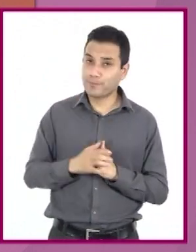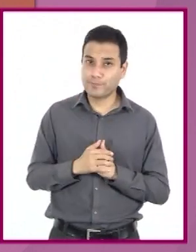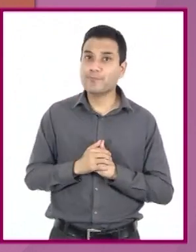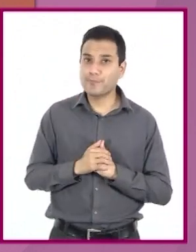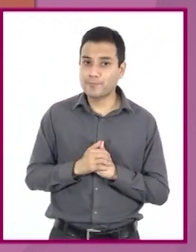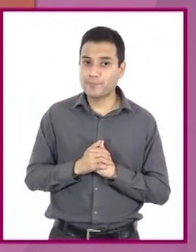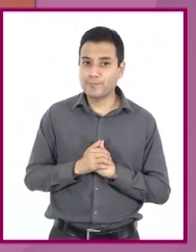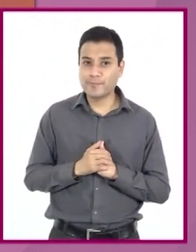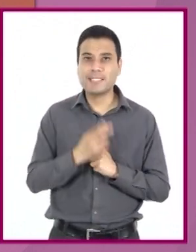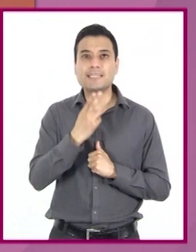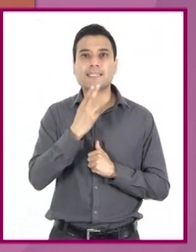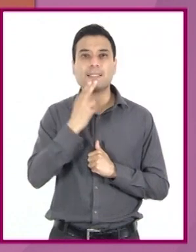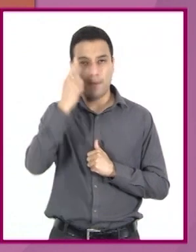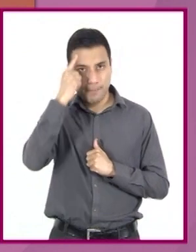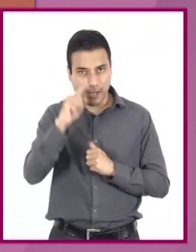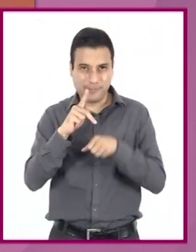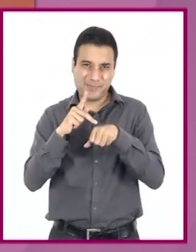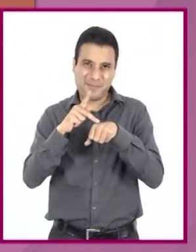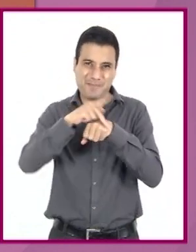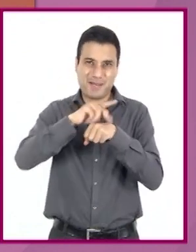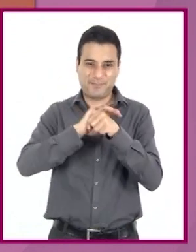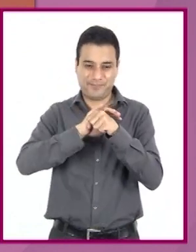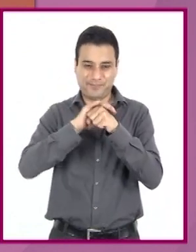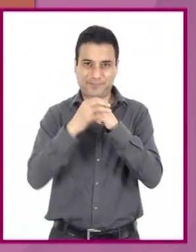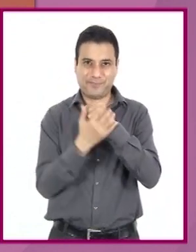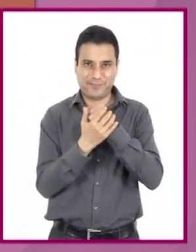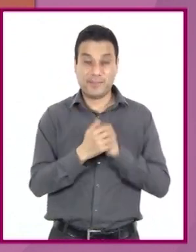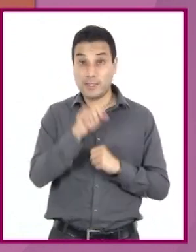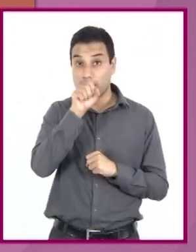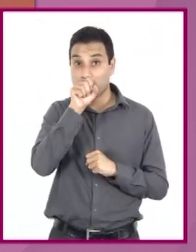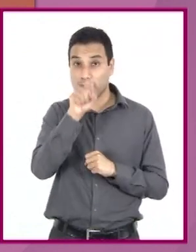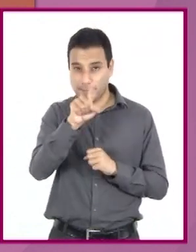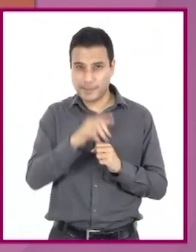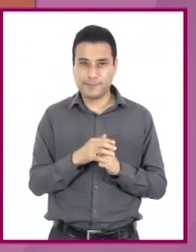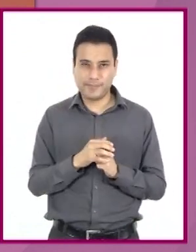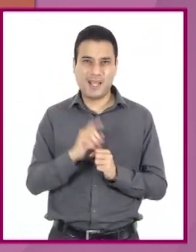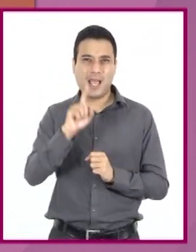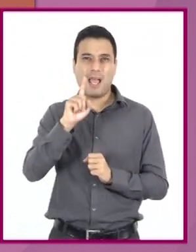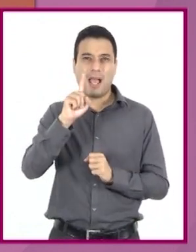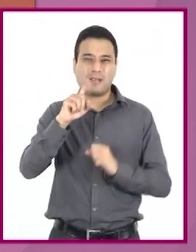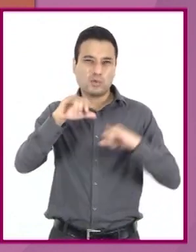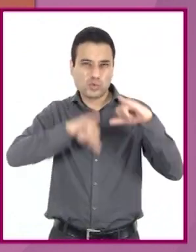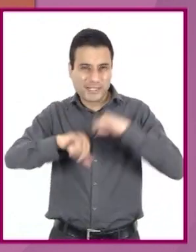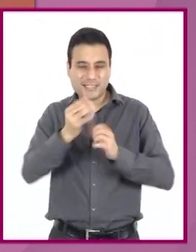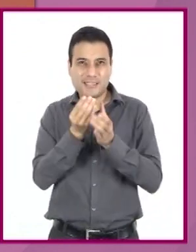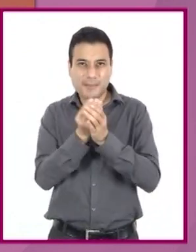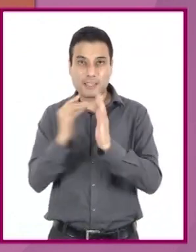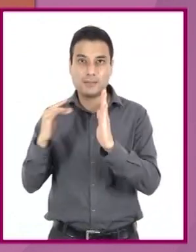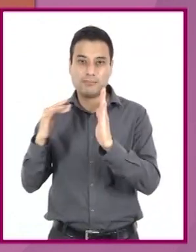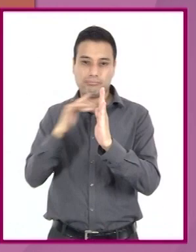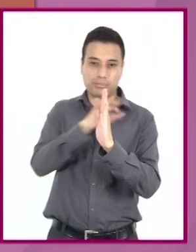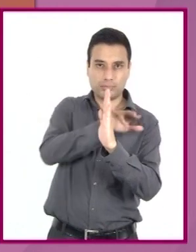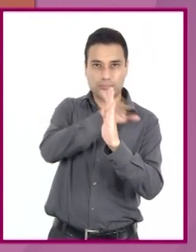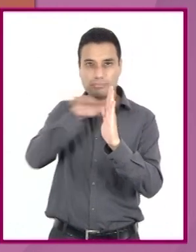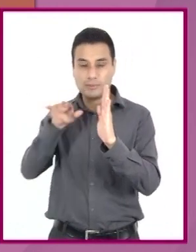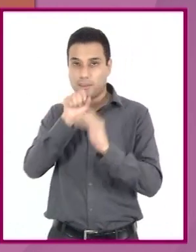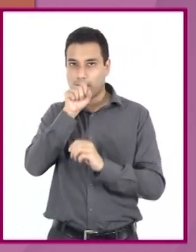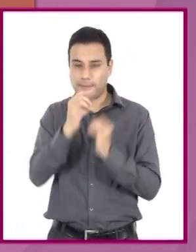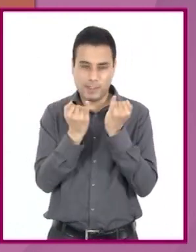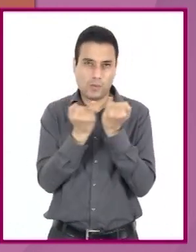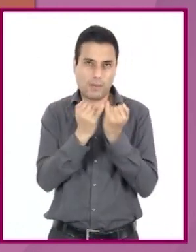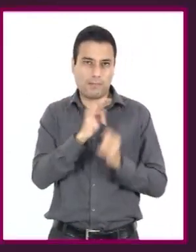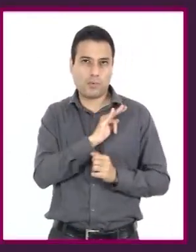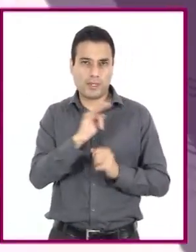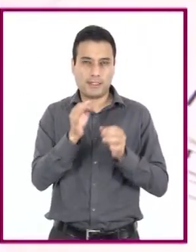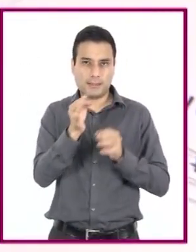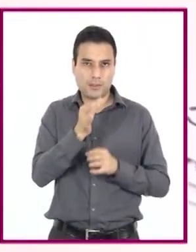que separa la célula de su entorno, regula la entrada y la salida de sustancias y contribuye a dar forma y movimiento a la célula.